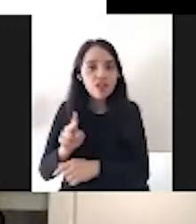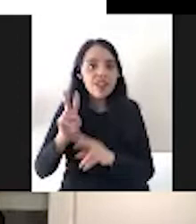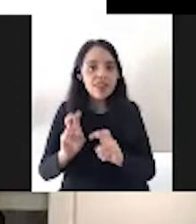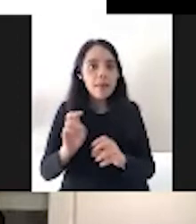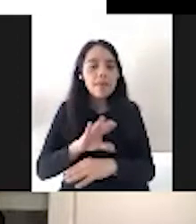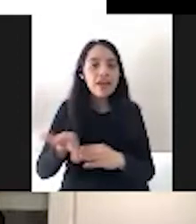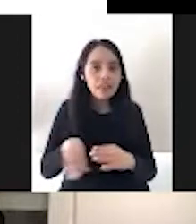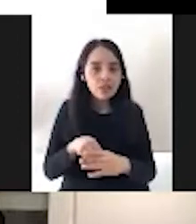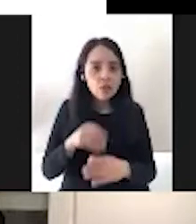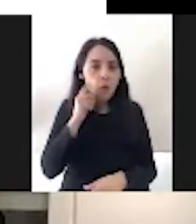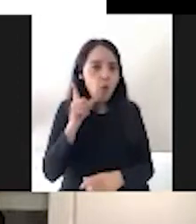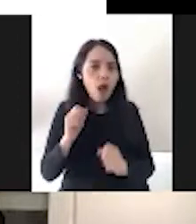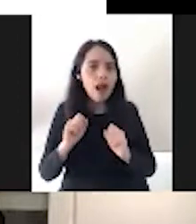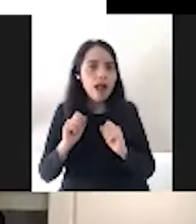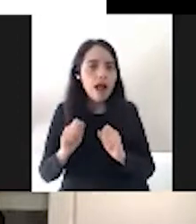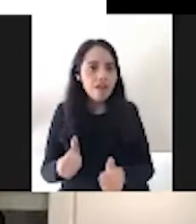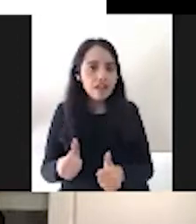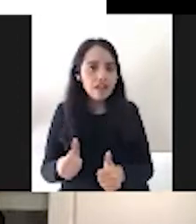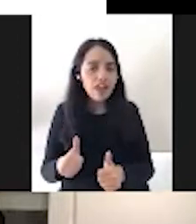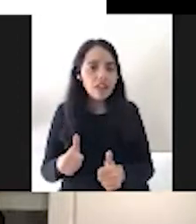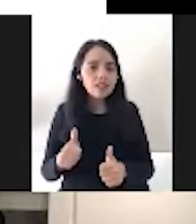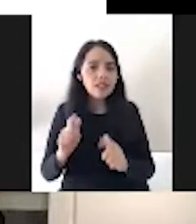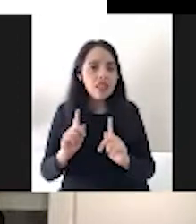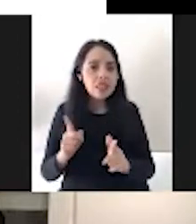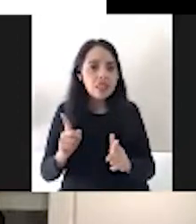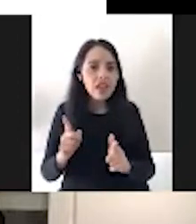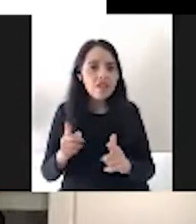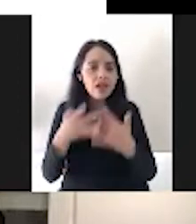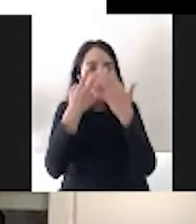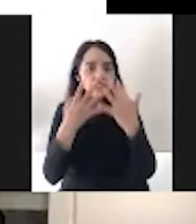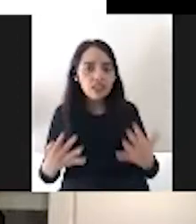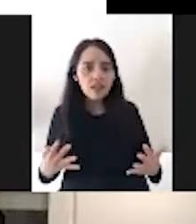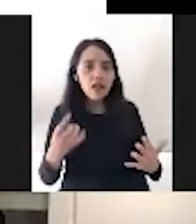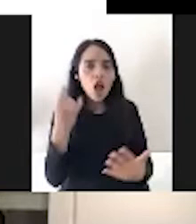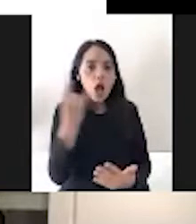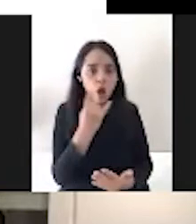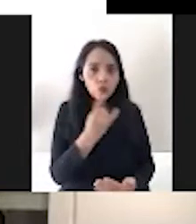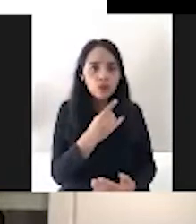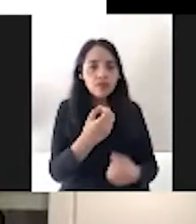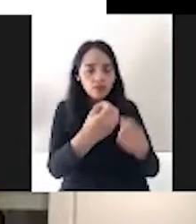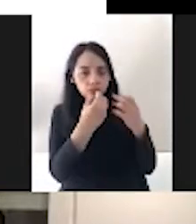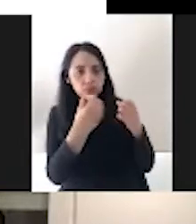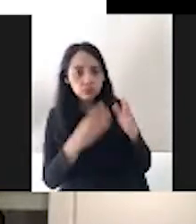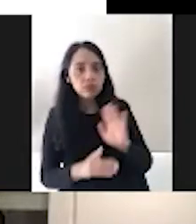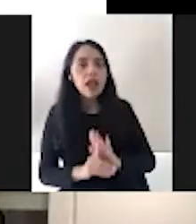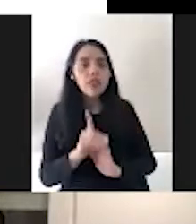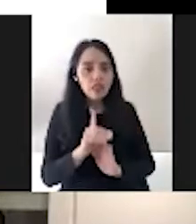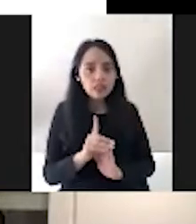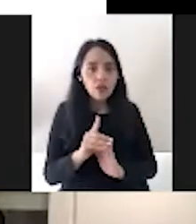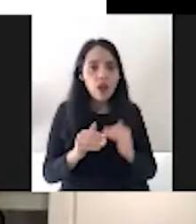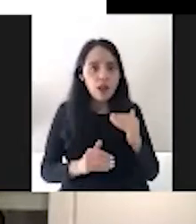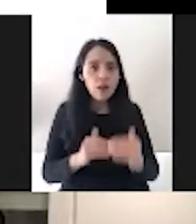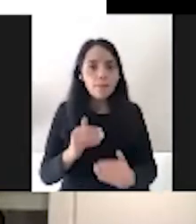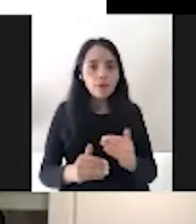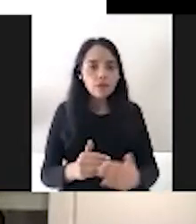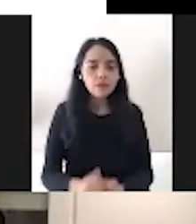son las competencias que deberían incluirse en la formación inicial del profesorado para desarrollar el proceso educativo más